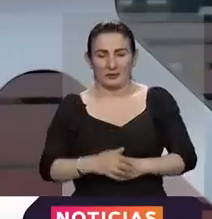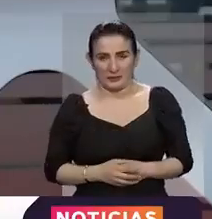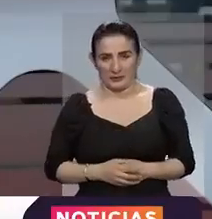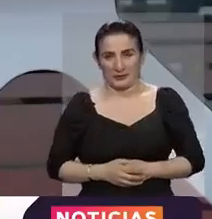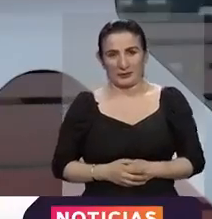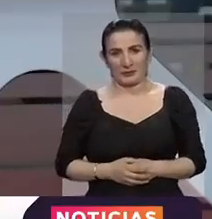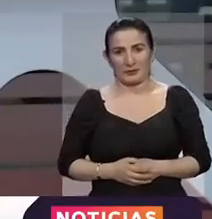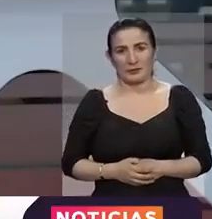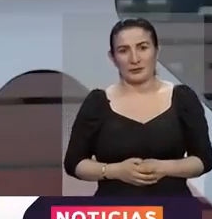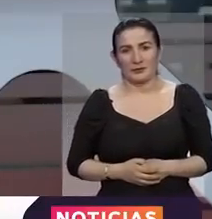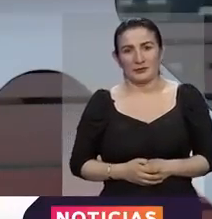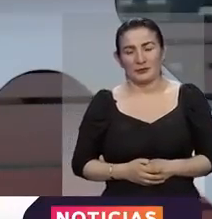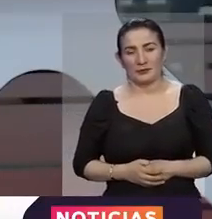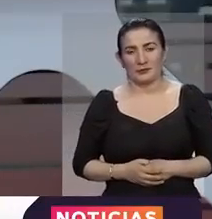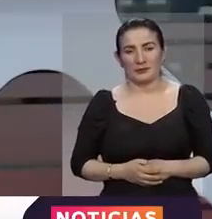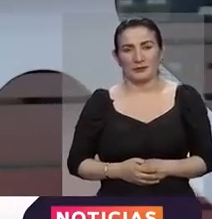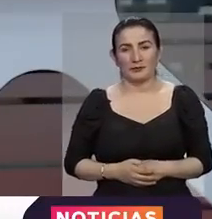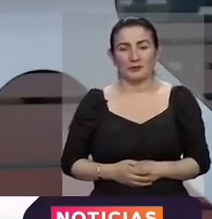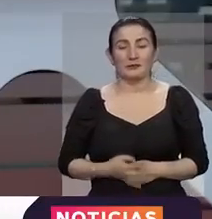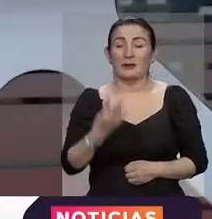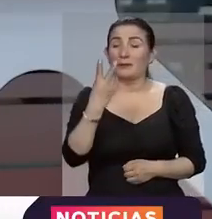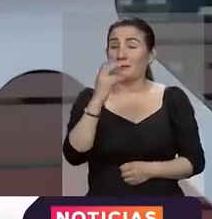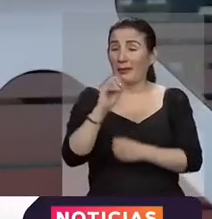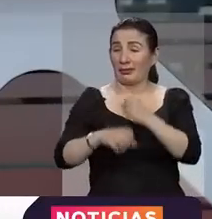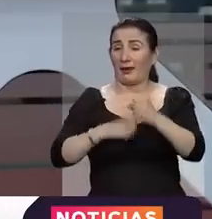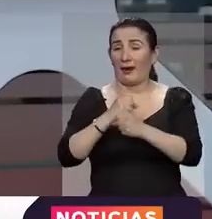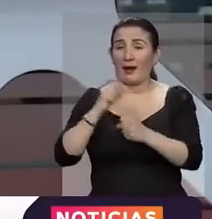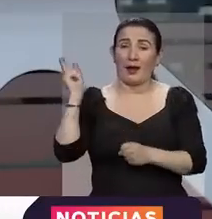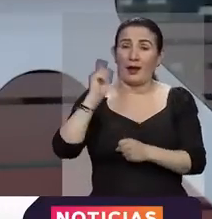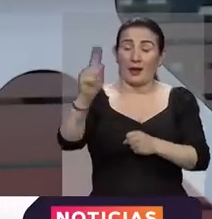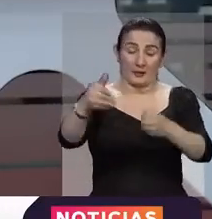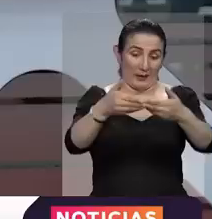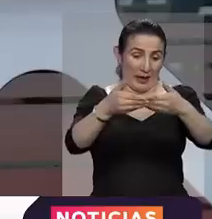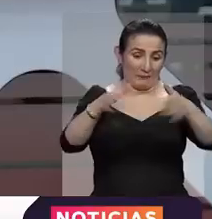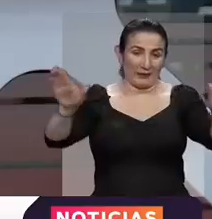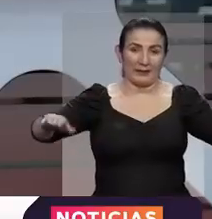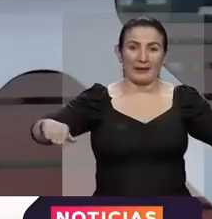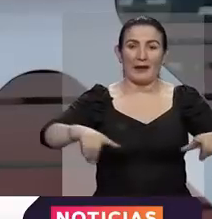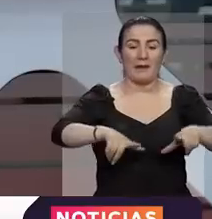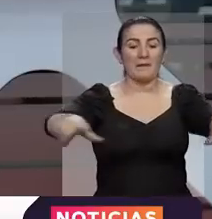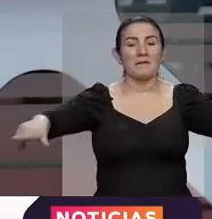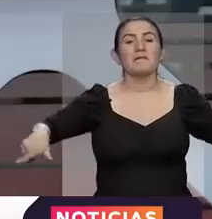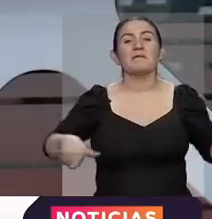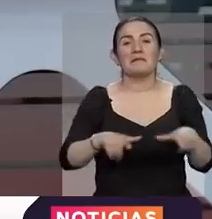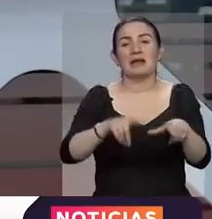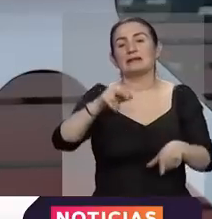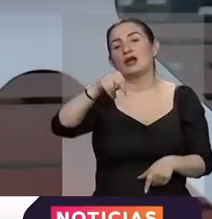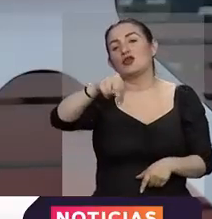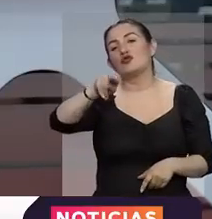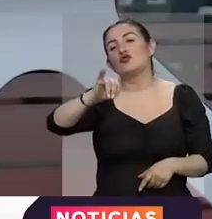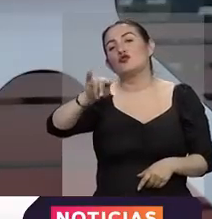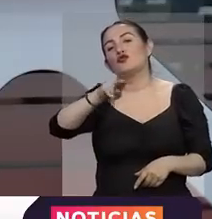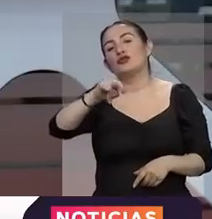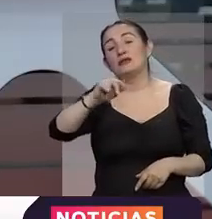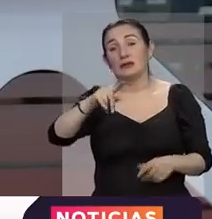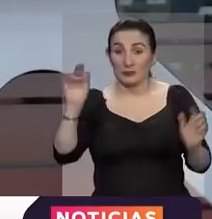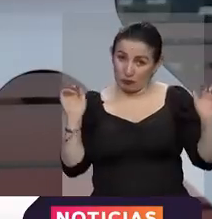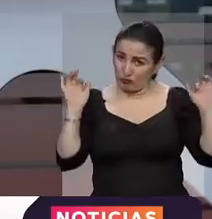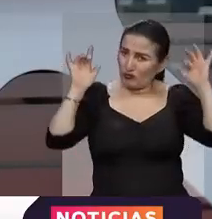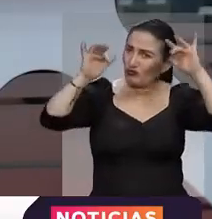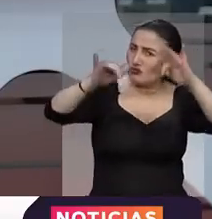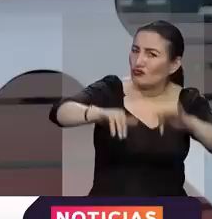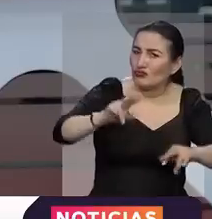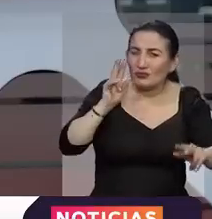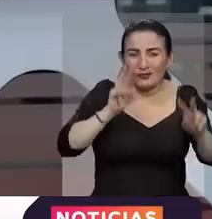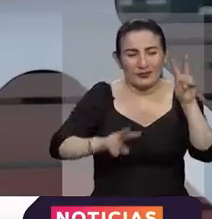Y después de 20 años, la Plaza Núñez está abierta al público. Este lugar emblemático está disponible para que todos los ciudadanos puedan